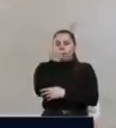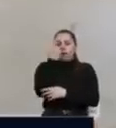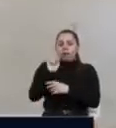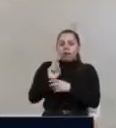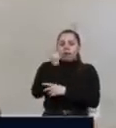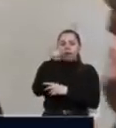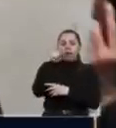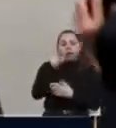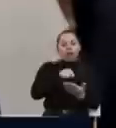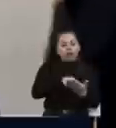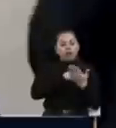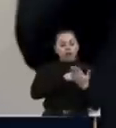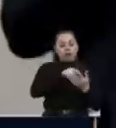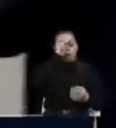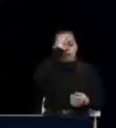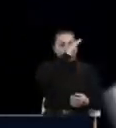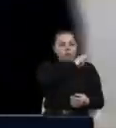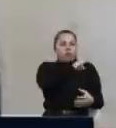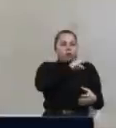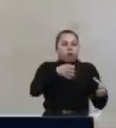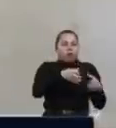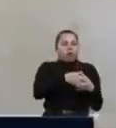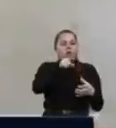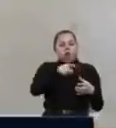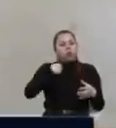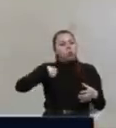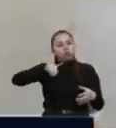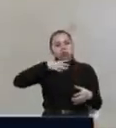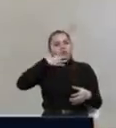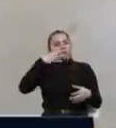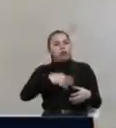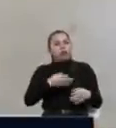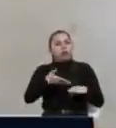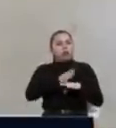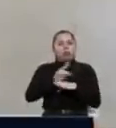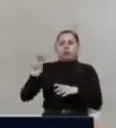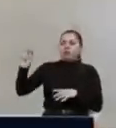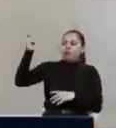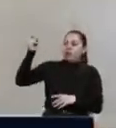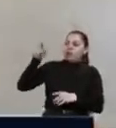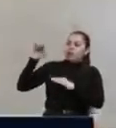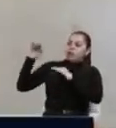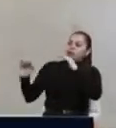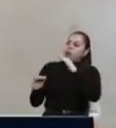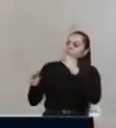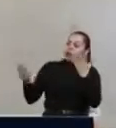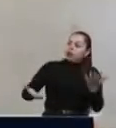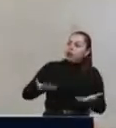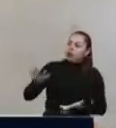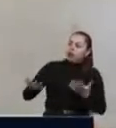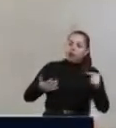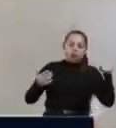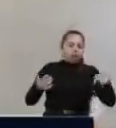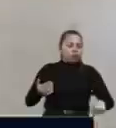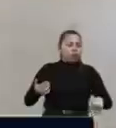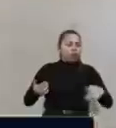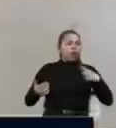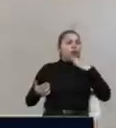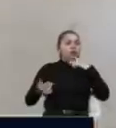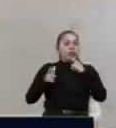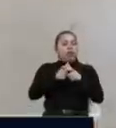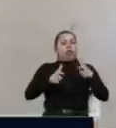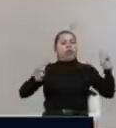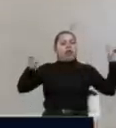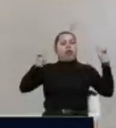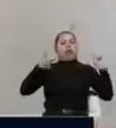las cifras que dice la fuerza pública no son las reales porque las de la fiscalía siempre son menores y que entonces aquí se están inflando las